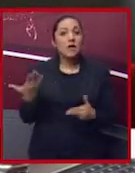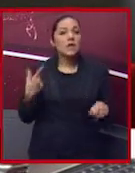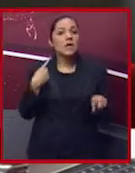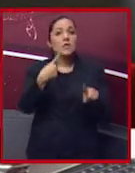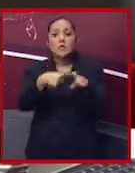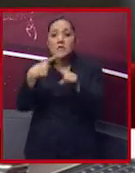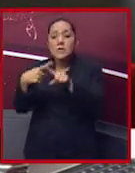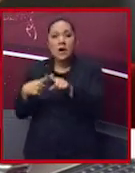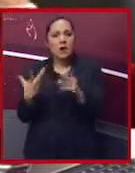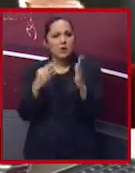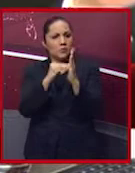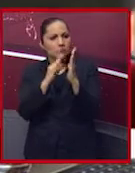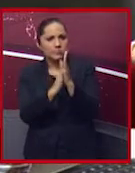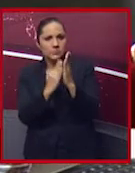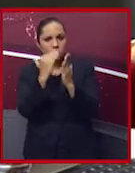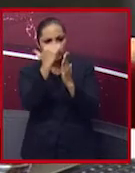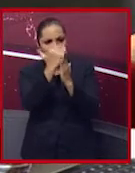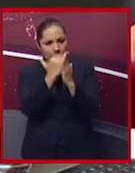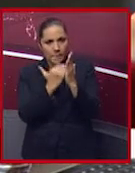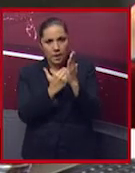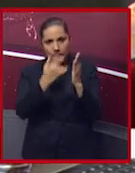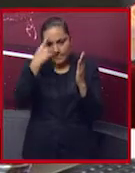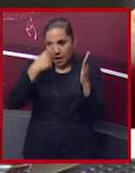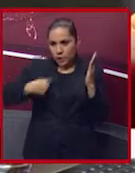conectar registros administrativos con